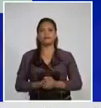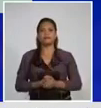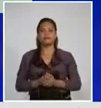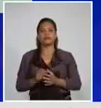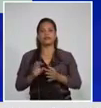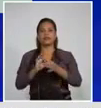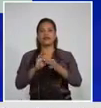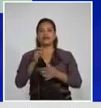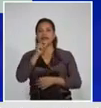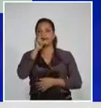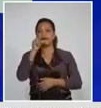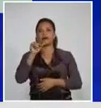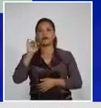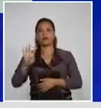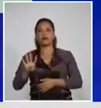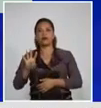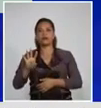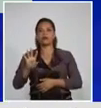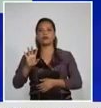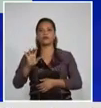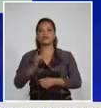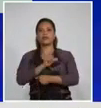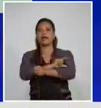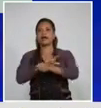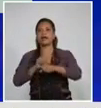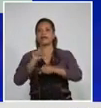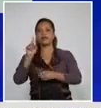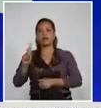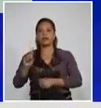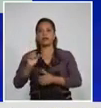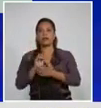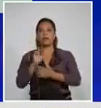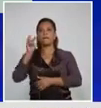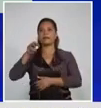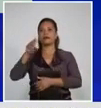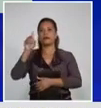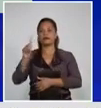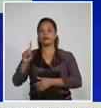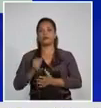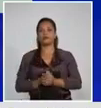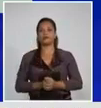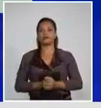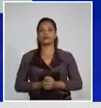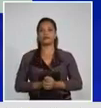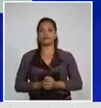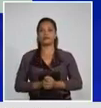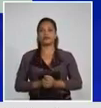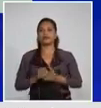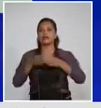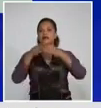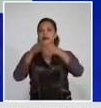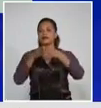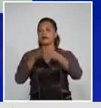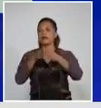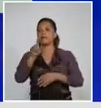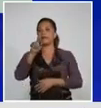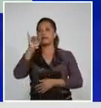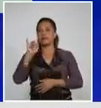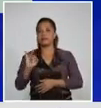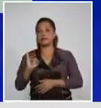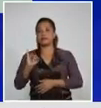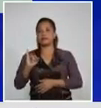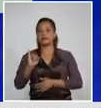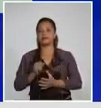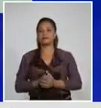y Sagua de Tánamo con 1 cada uno. Granma confirma 16 casos, 3 menos que la jornada